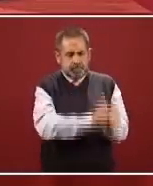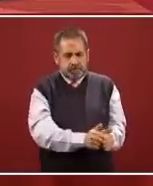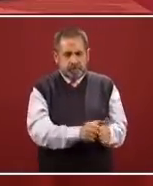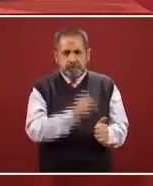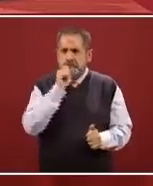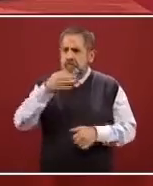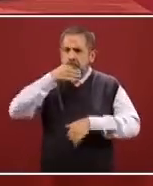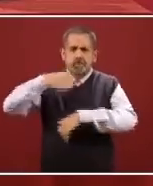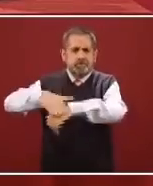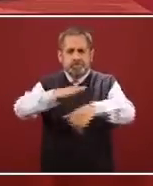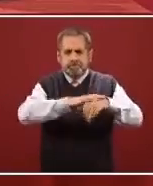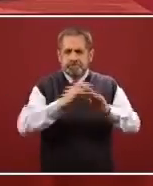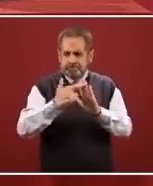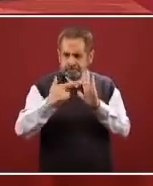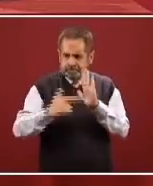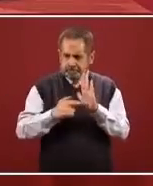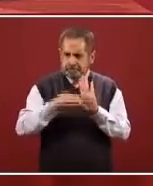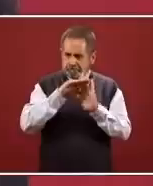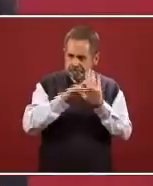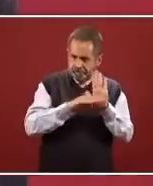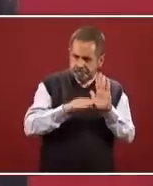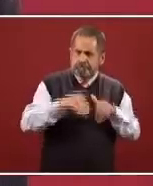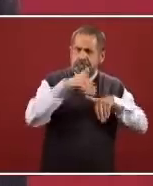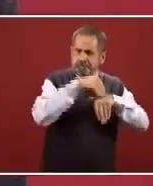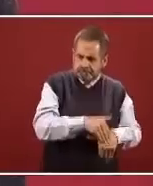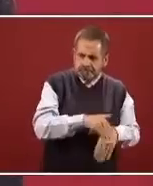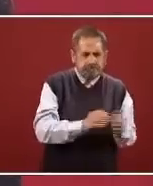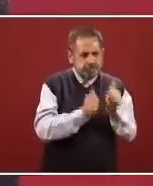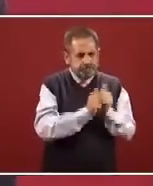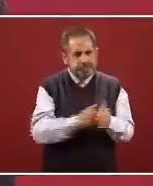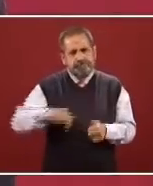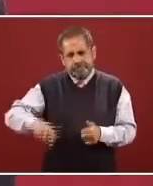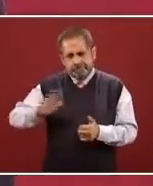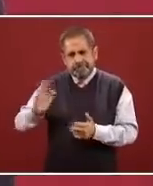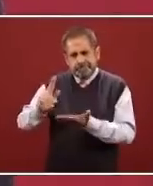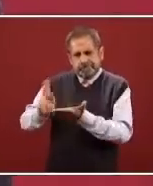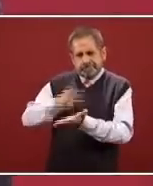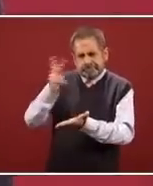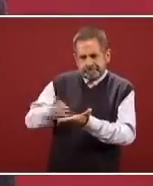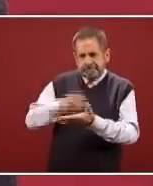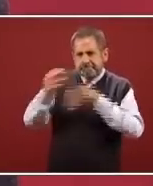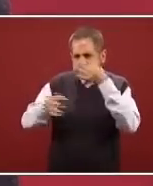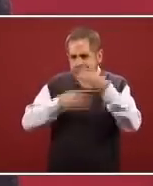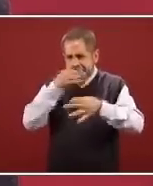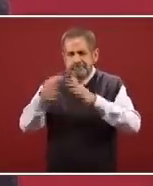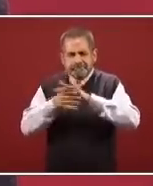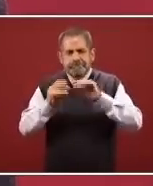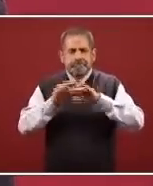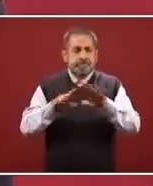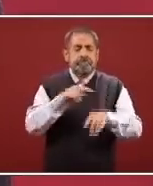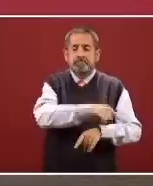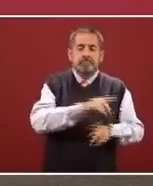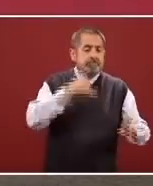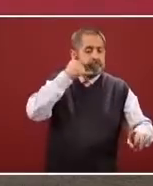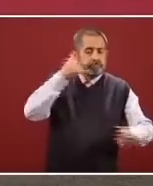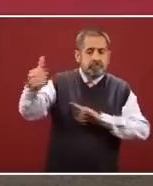protocolo que se ha anunciado múltiples veces, llamar al número